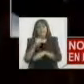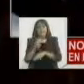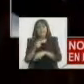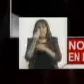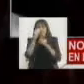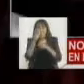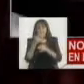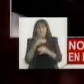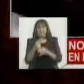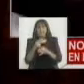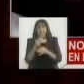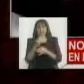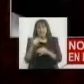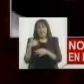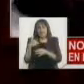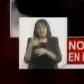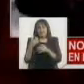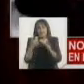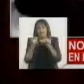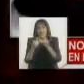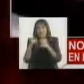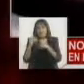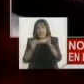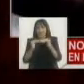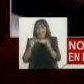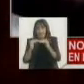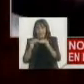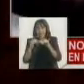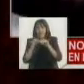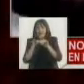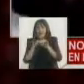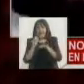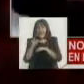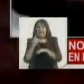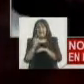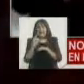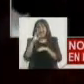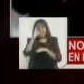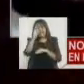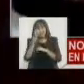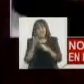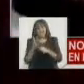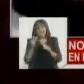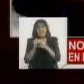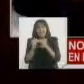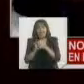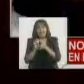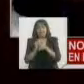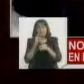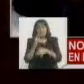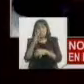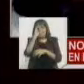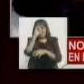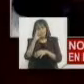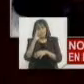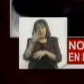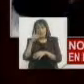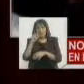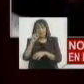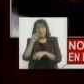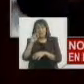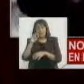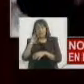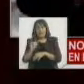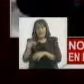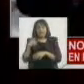enviándoles informes. Tenemos un equipo paralelo en la Cancillería, que en este caso coordina el embajador Eduardo Uribarri